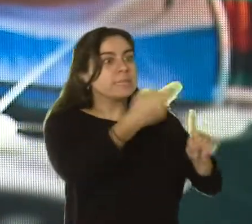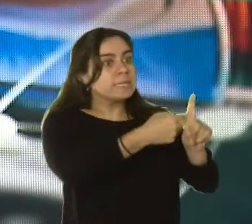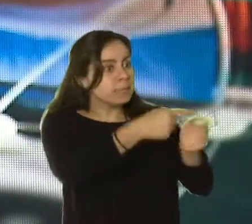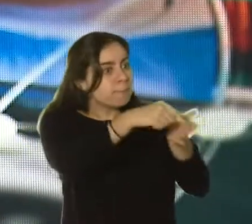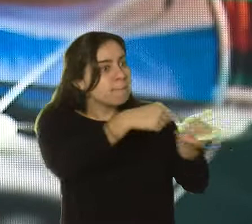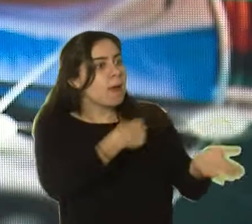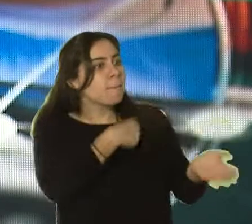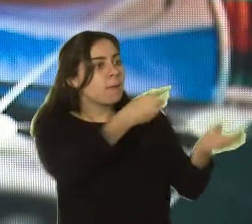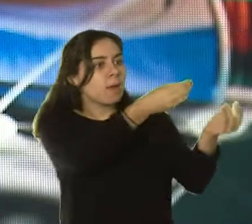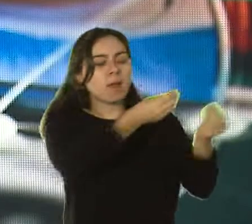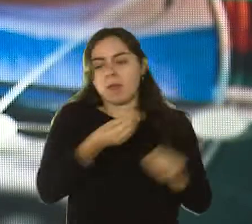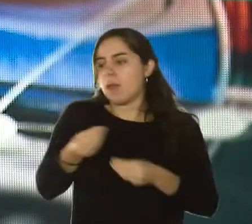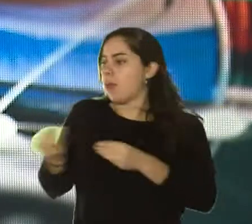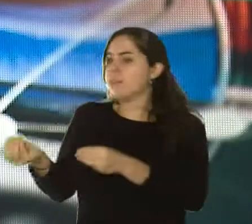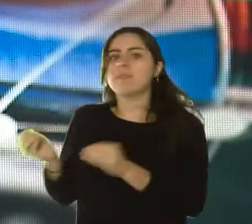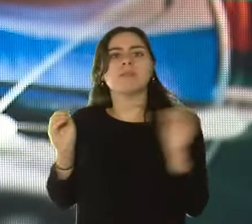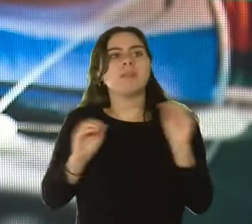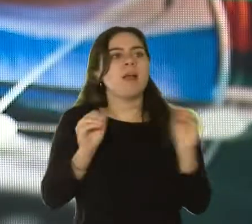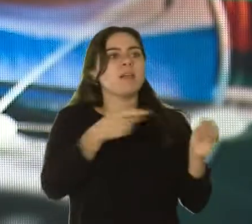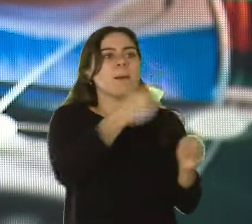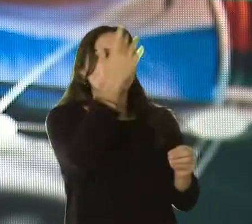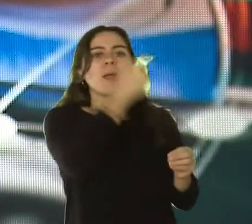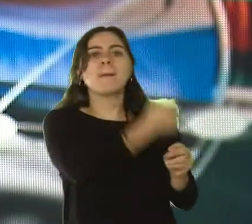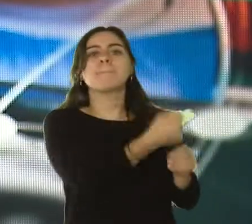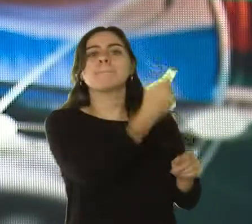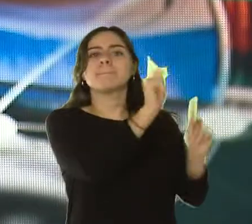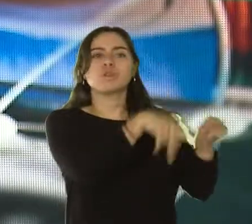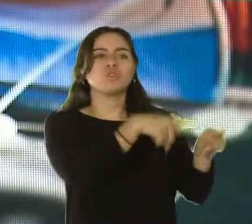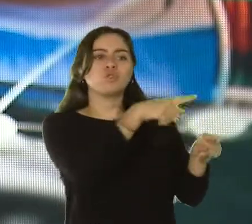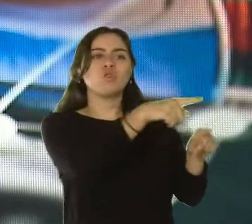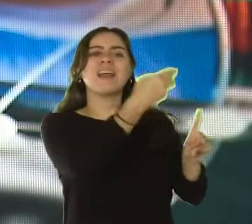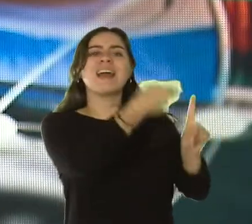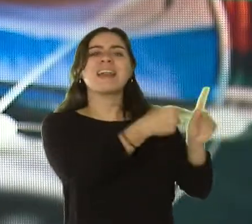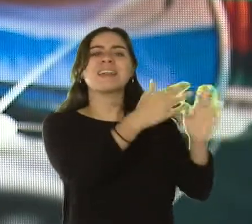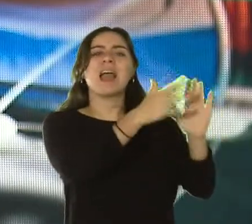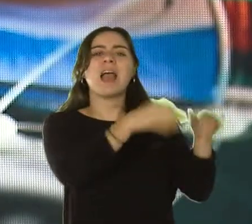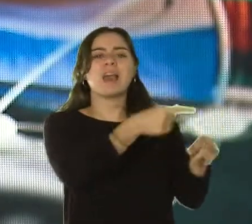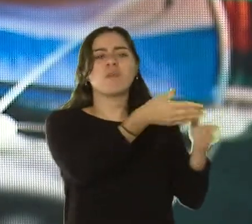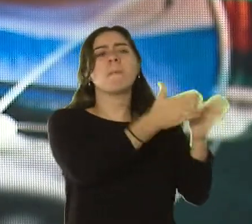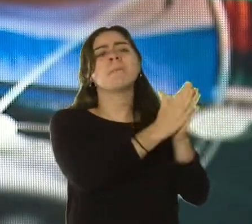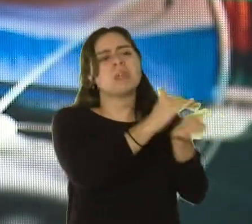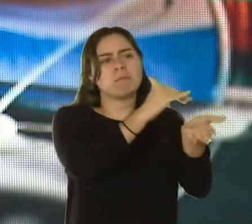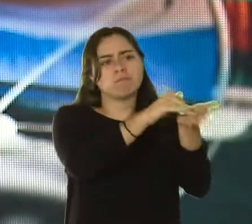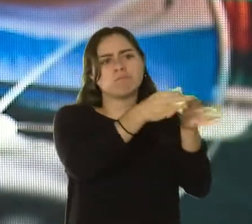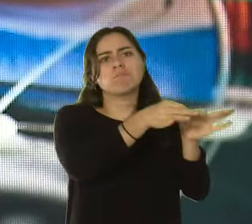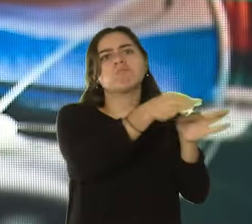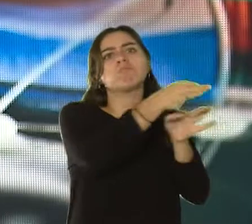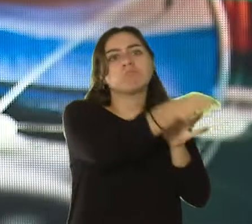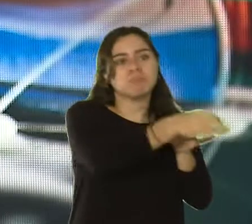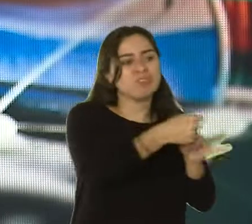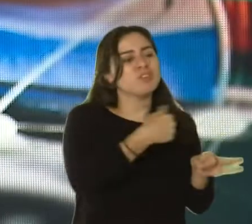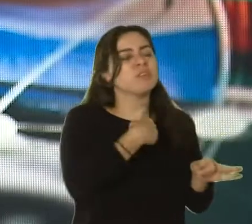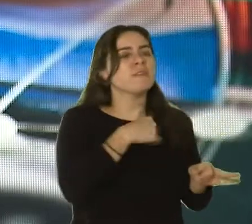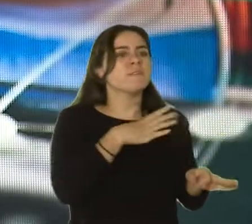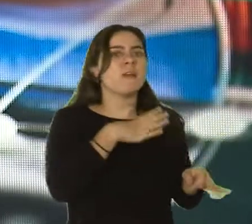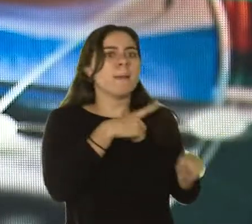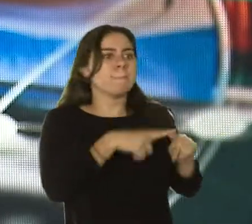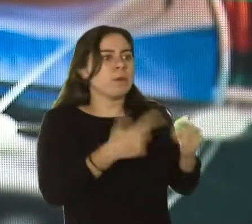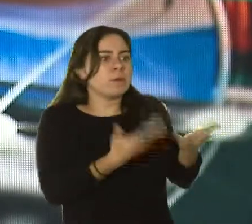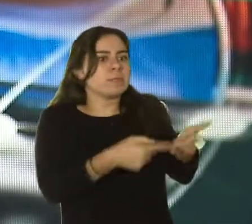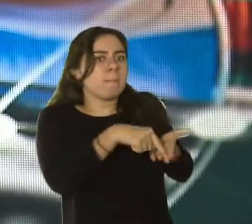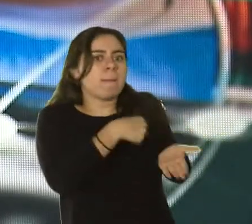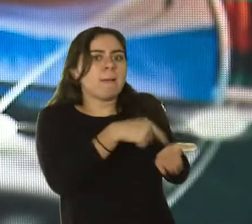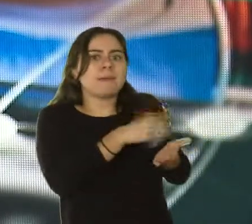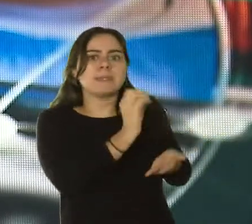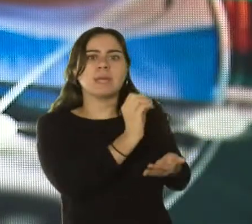le ha metido la mano en el bolsillo a los bancos en el sentido de que les está dando protecciones a los consumidores contra los bancos